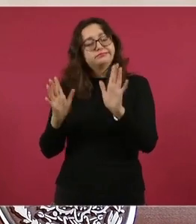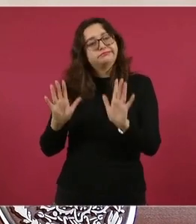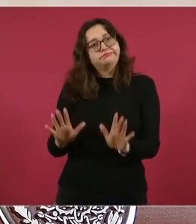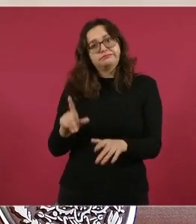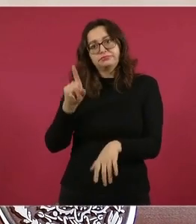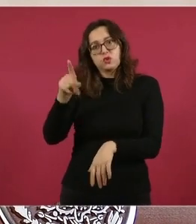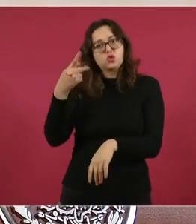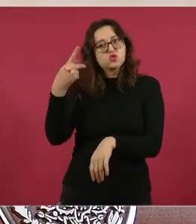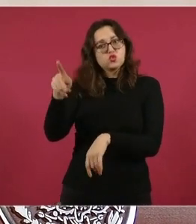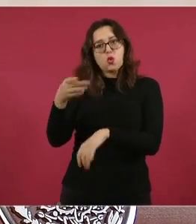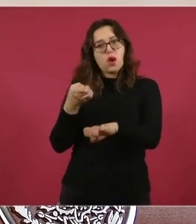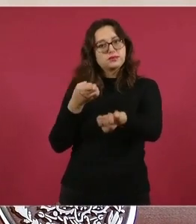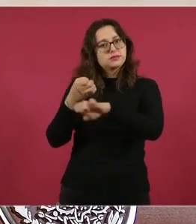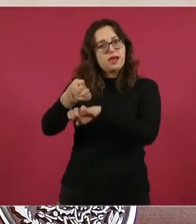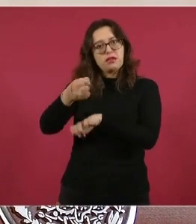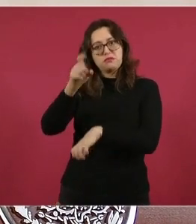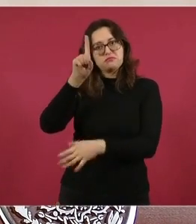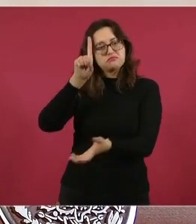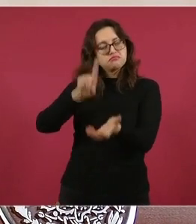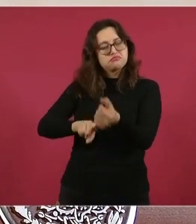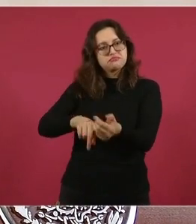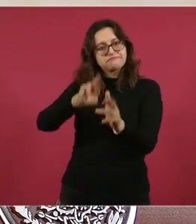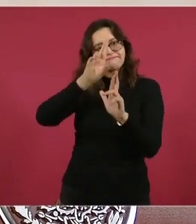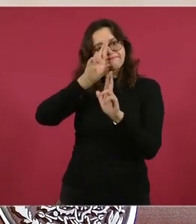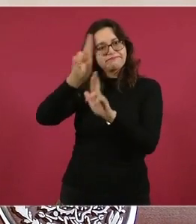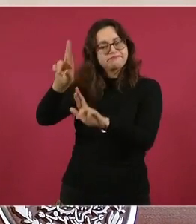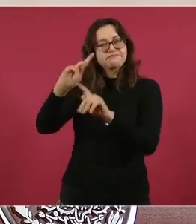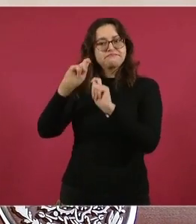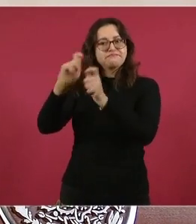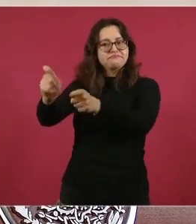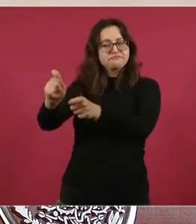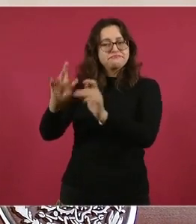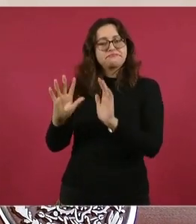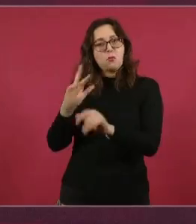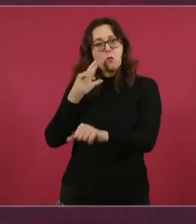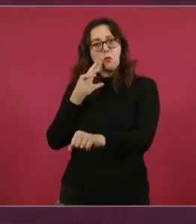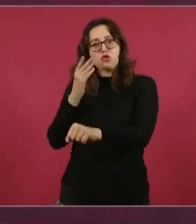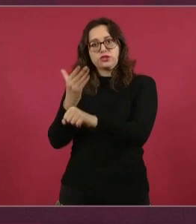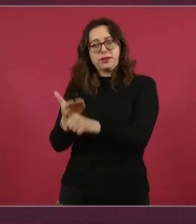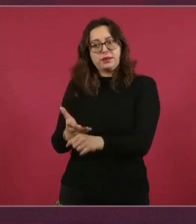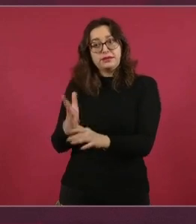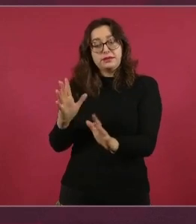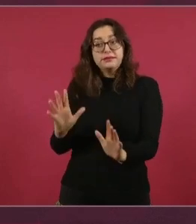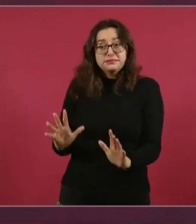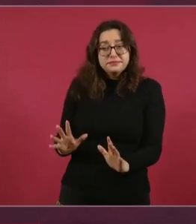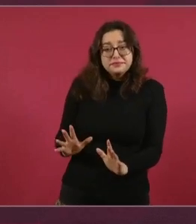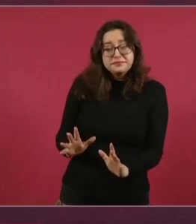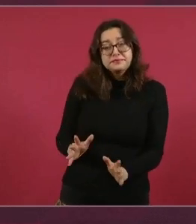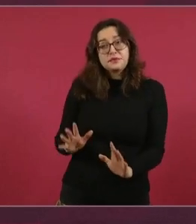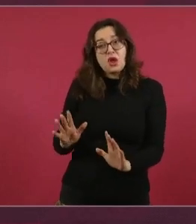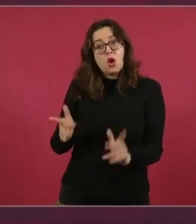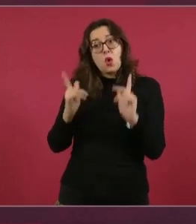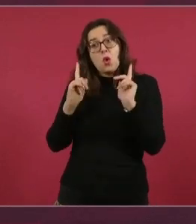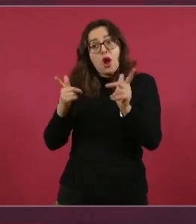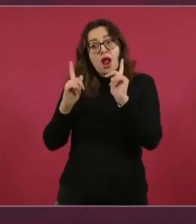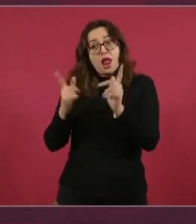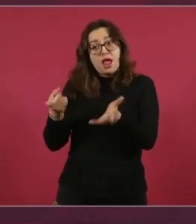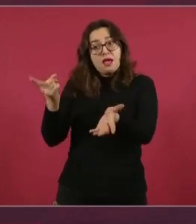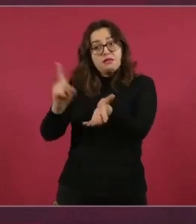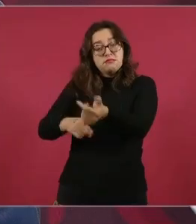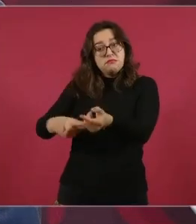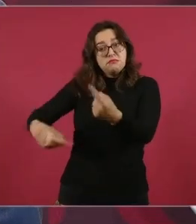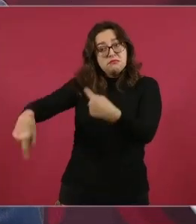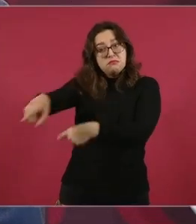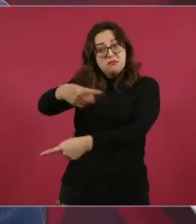las autoridades estatales. Yo espero que se llegue a un acuerdo.